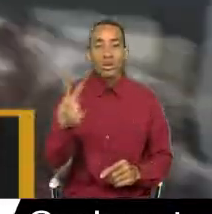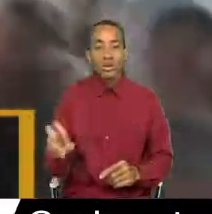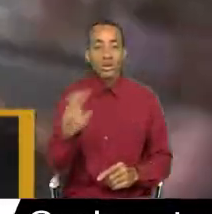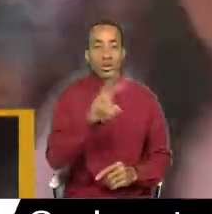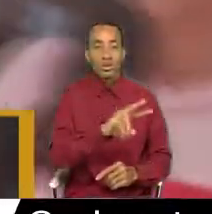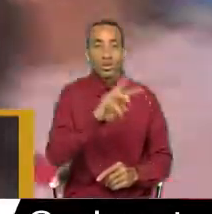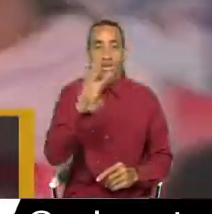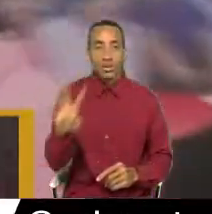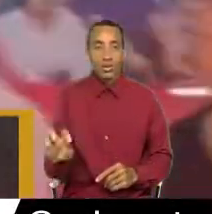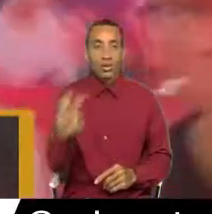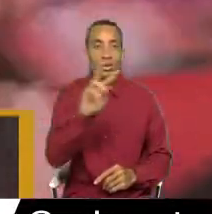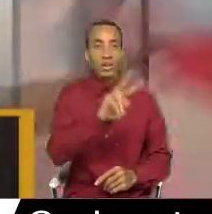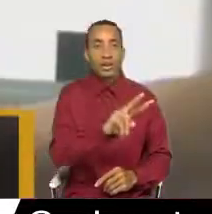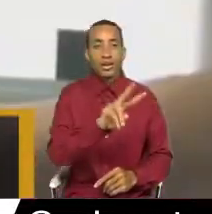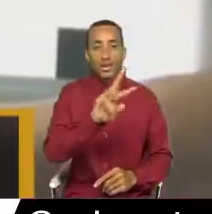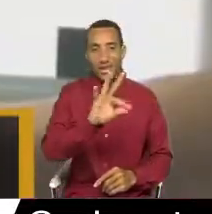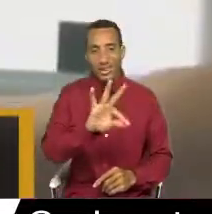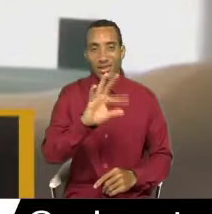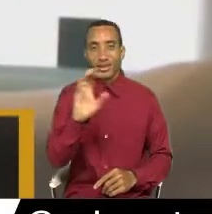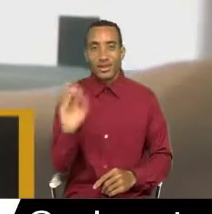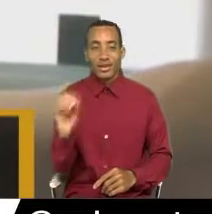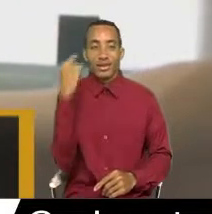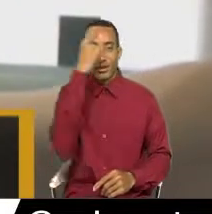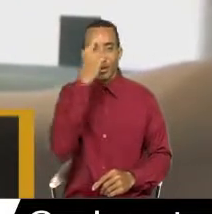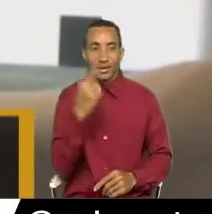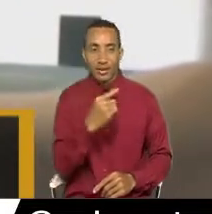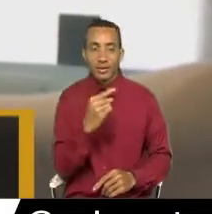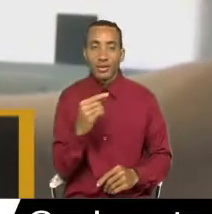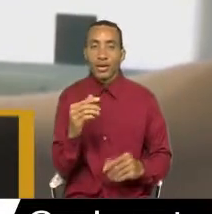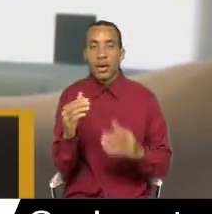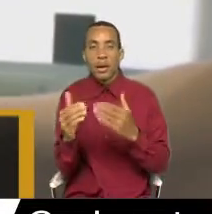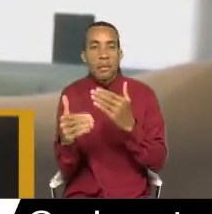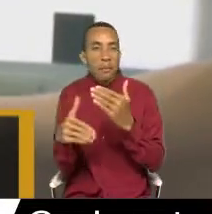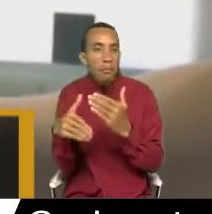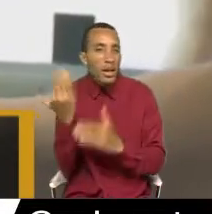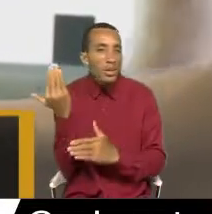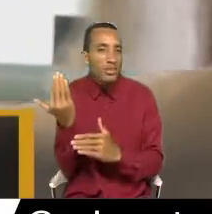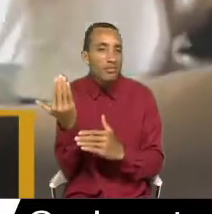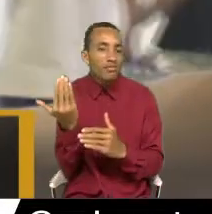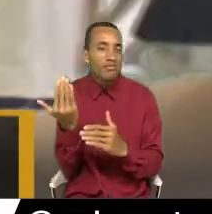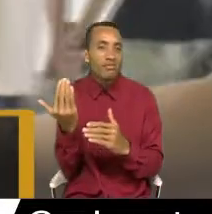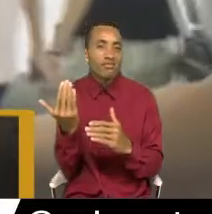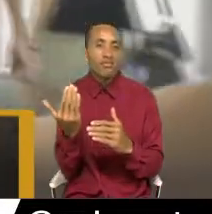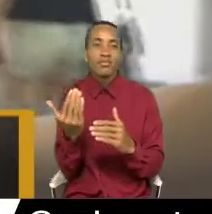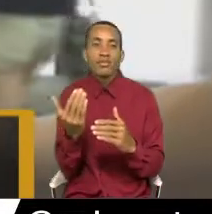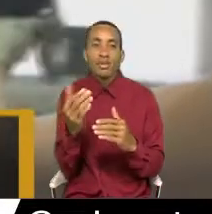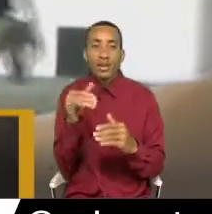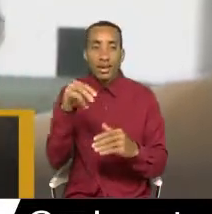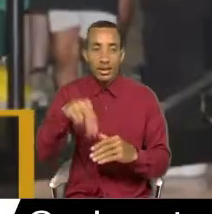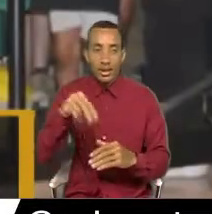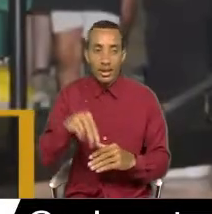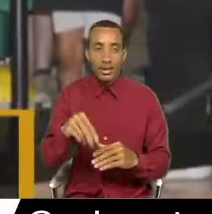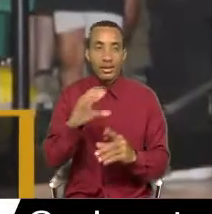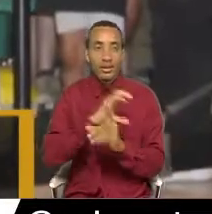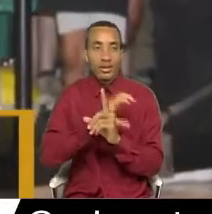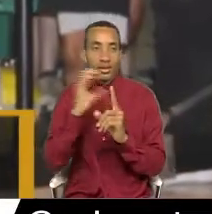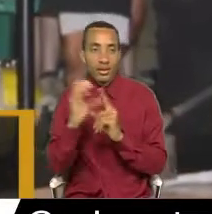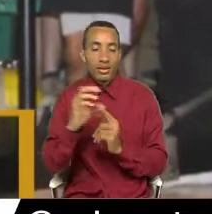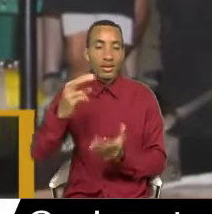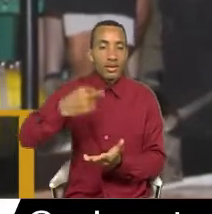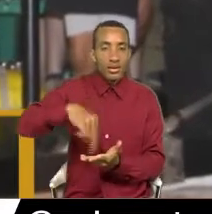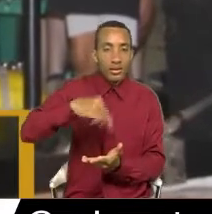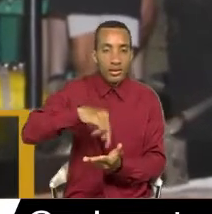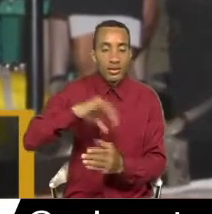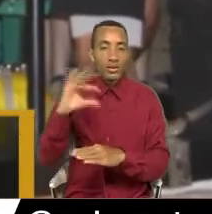y 30 de septiembre. De la apertura al sexto Festival Nacional de Cultura Urbana, ABCD, Arte, Baile, Cultura y Deporte, que se